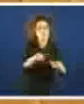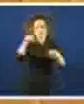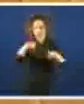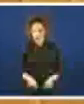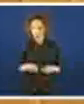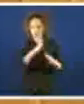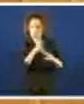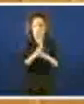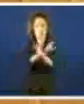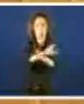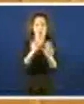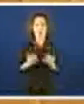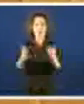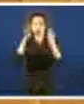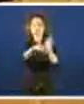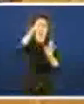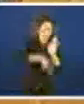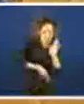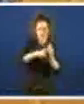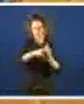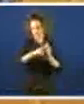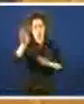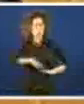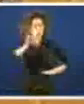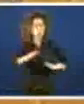institucións momificadas e a un rexime corrupto e